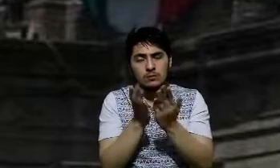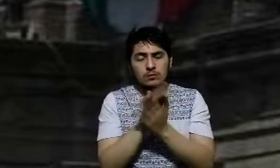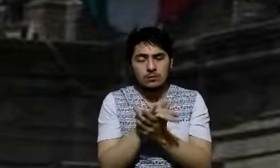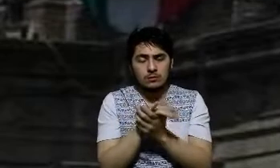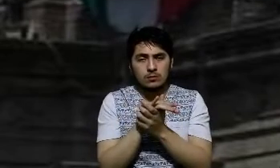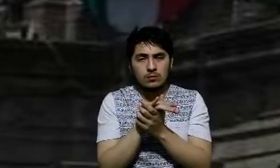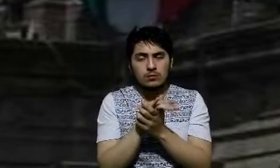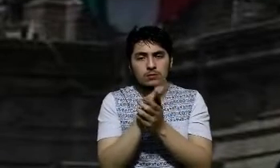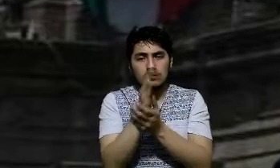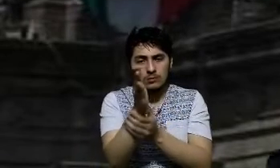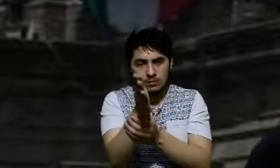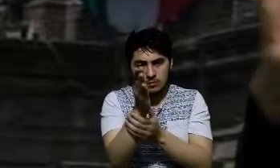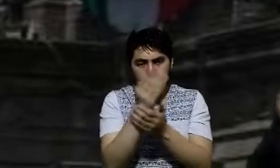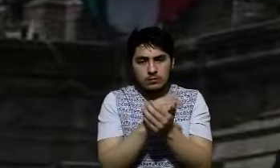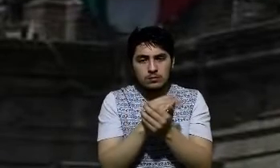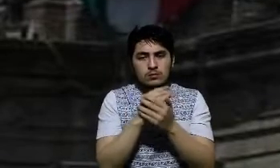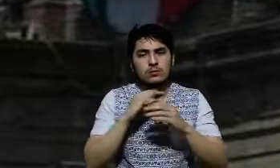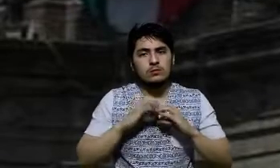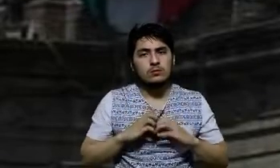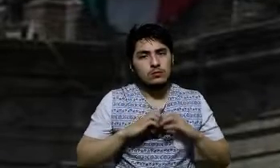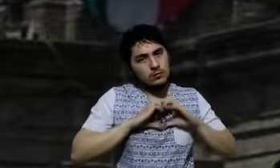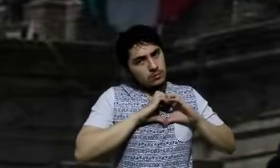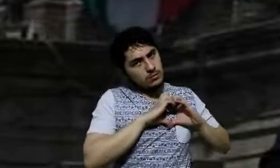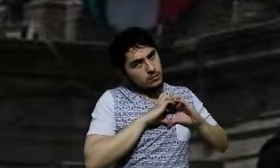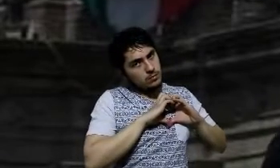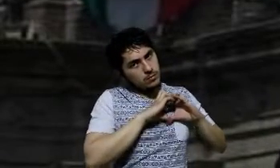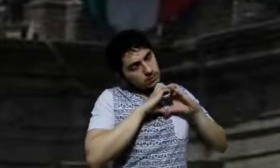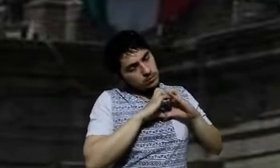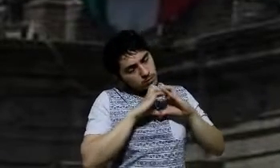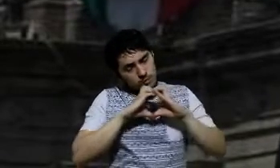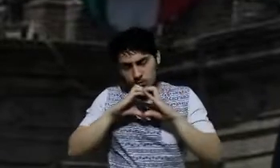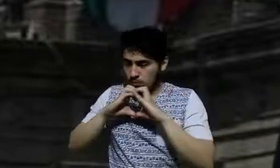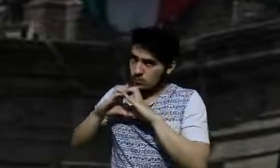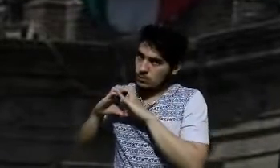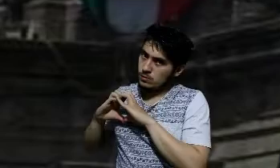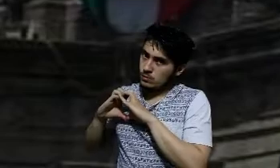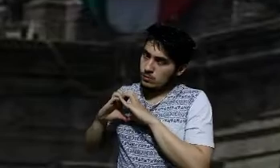mina. Para todos ustedes,